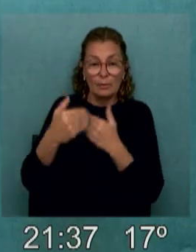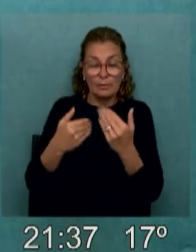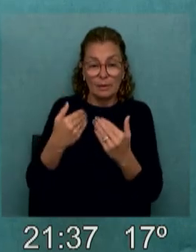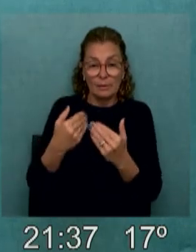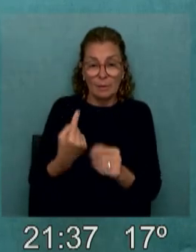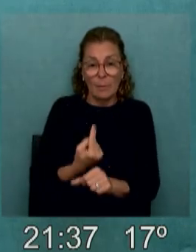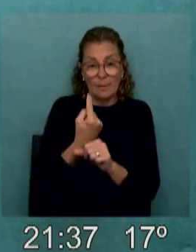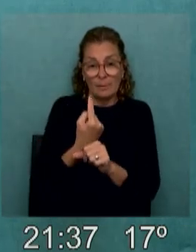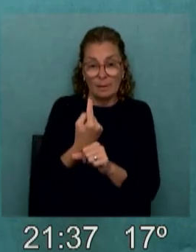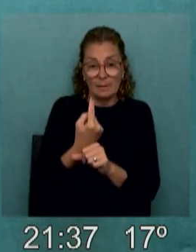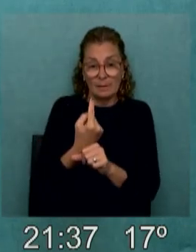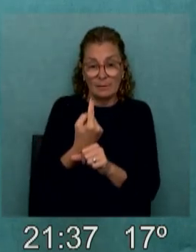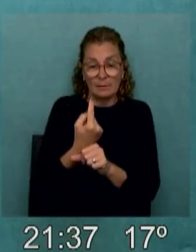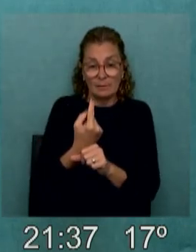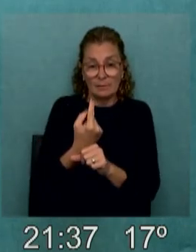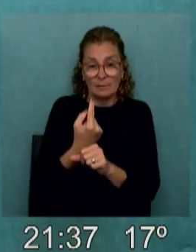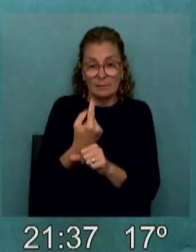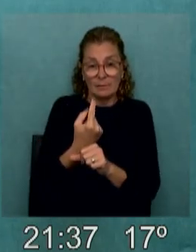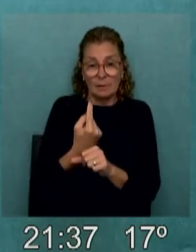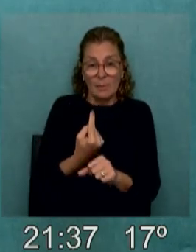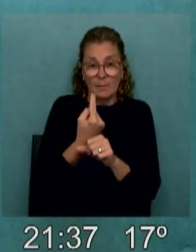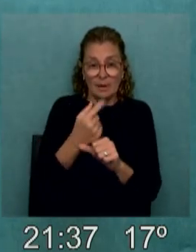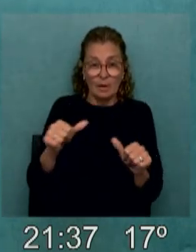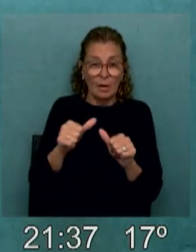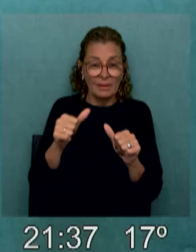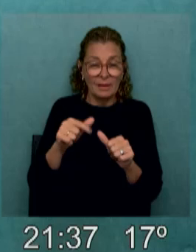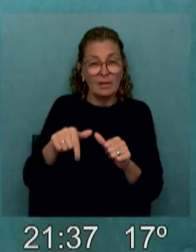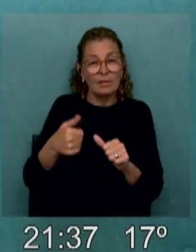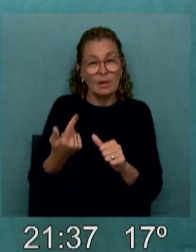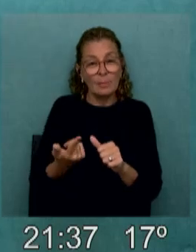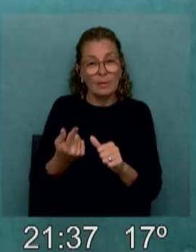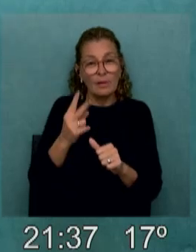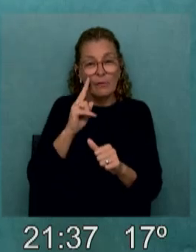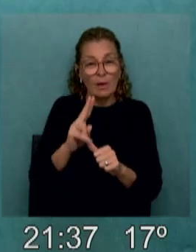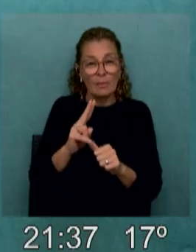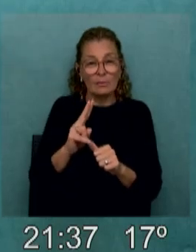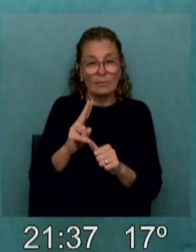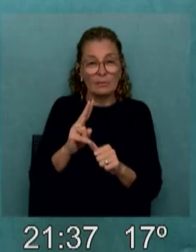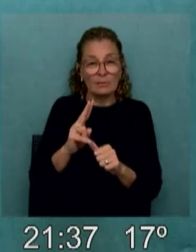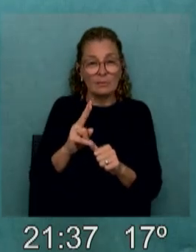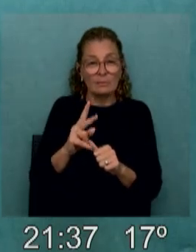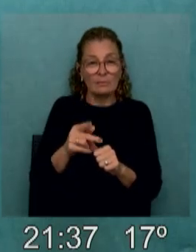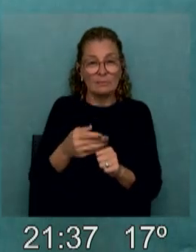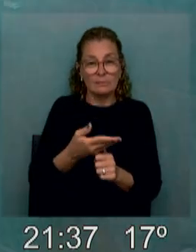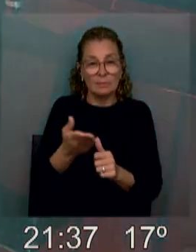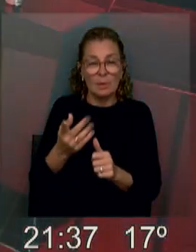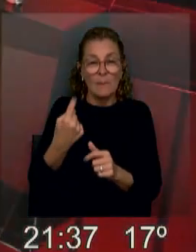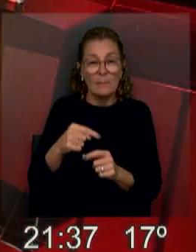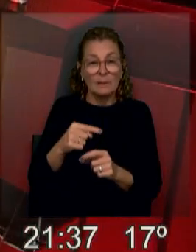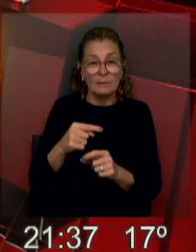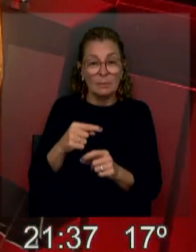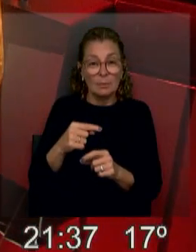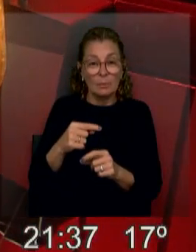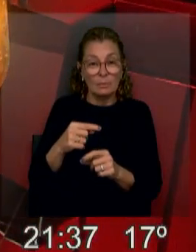lo primero, los discos es lo que se hace primero, y luego reflejamos eso en vivo. Pero al momento de